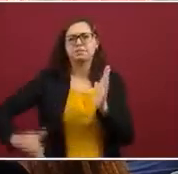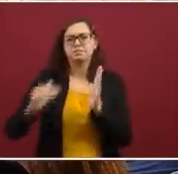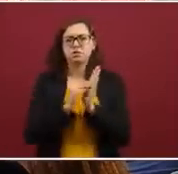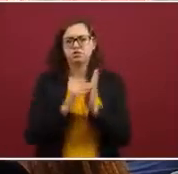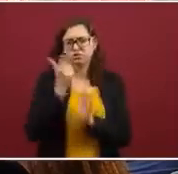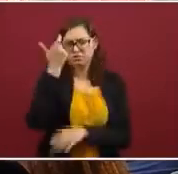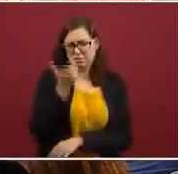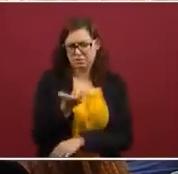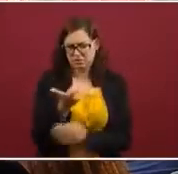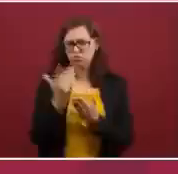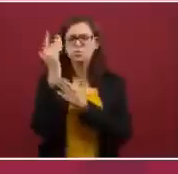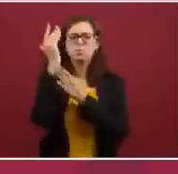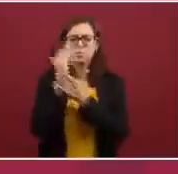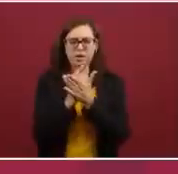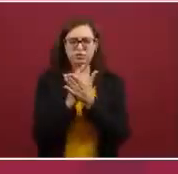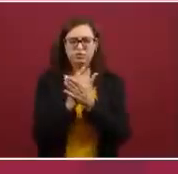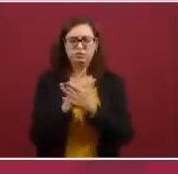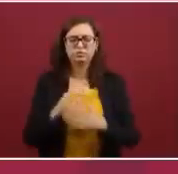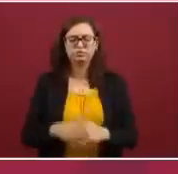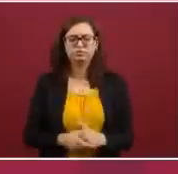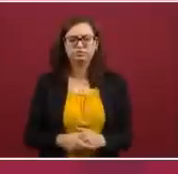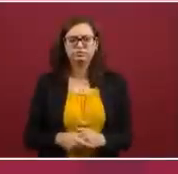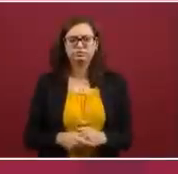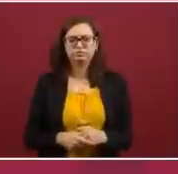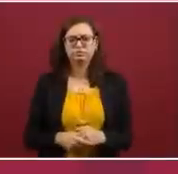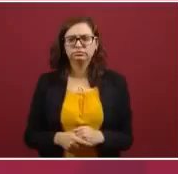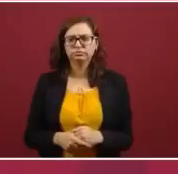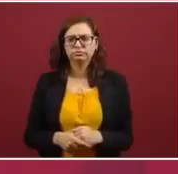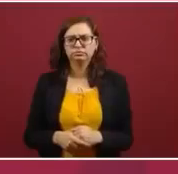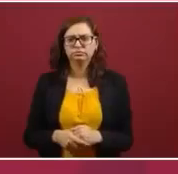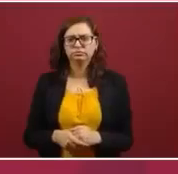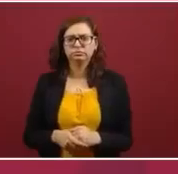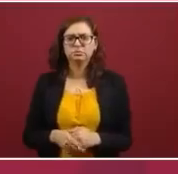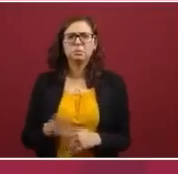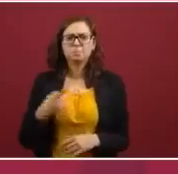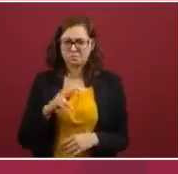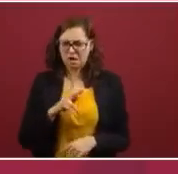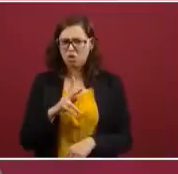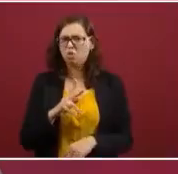30,000 millones de pesos, pero lo podemos precisar